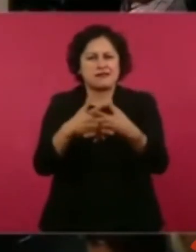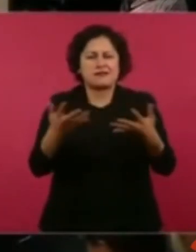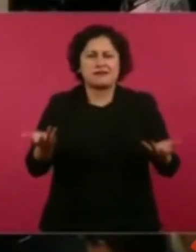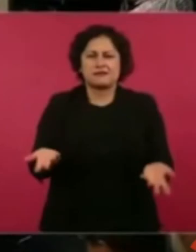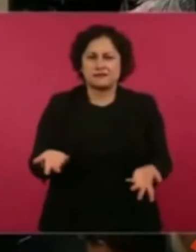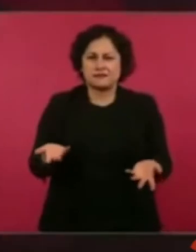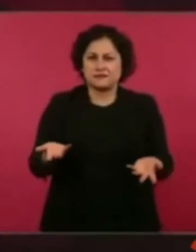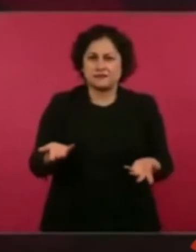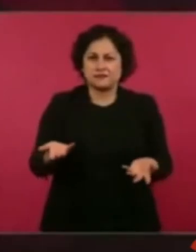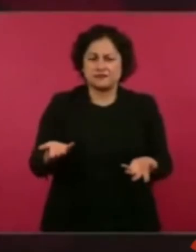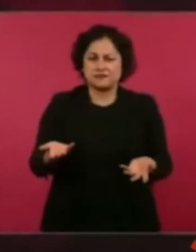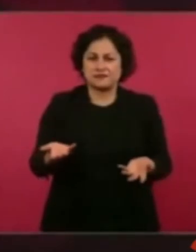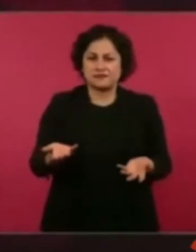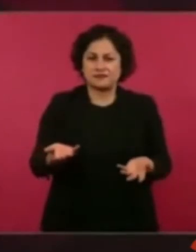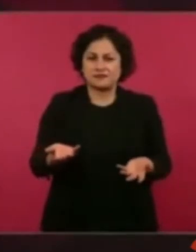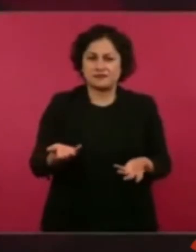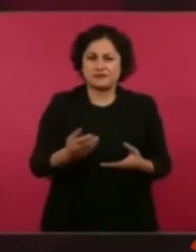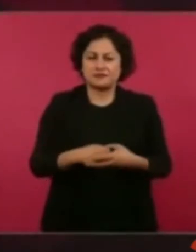Para